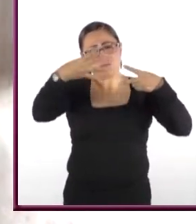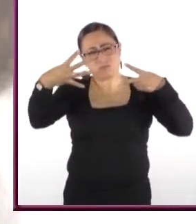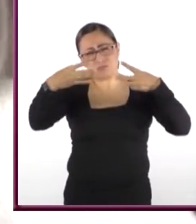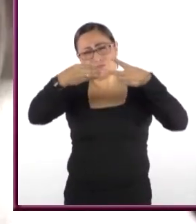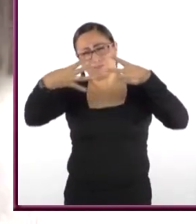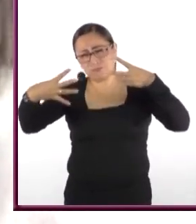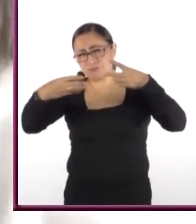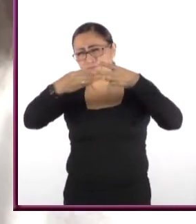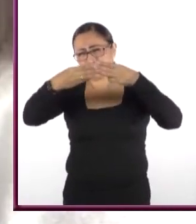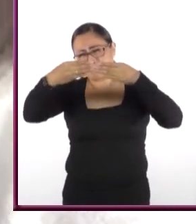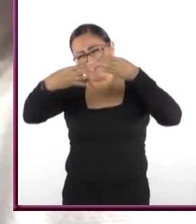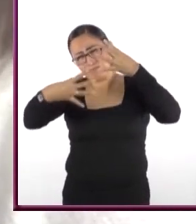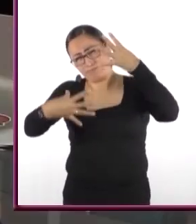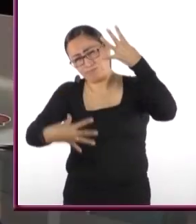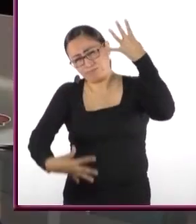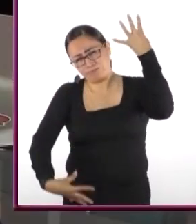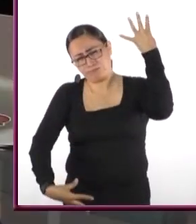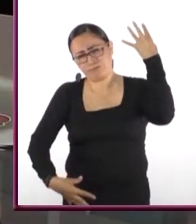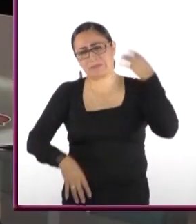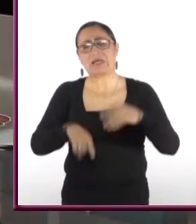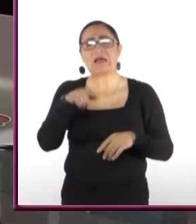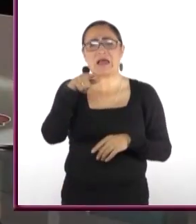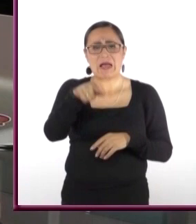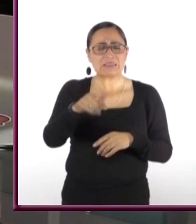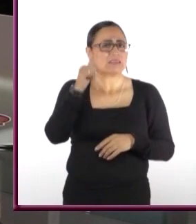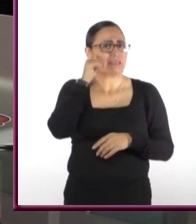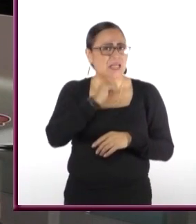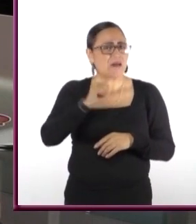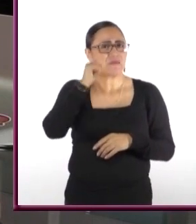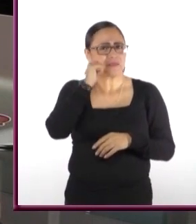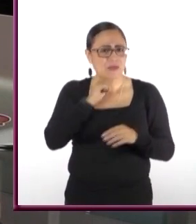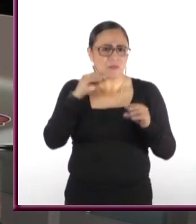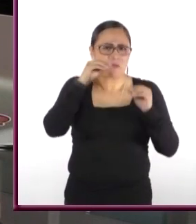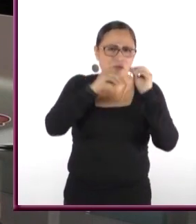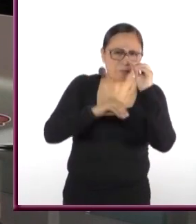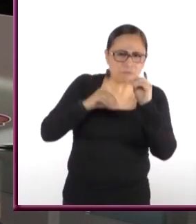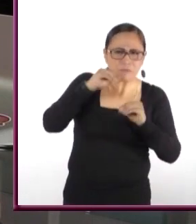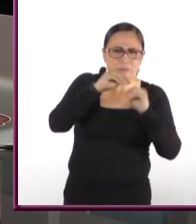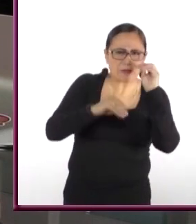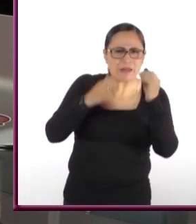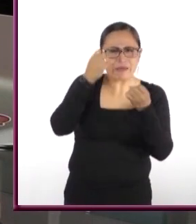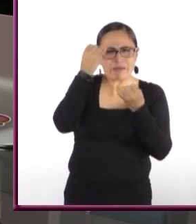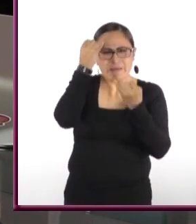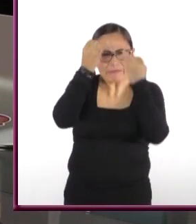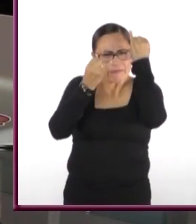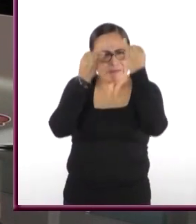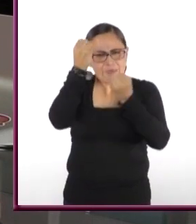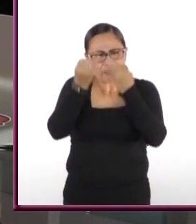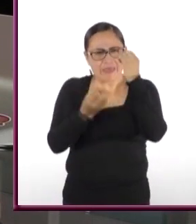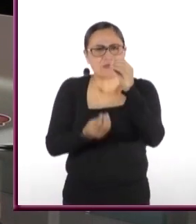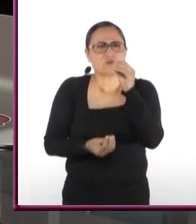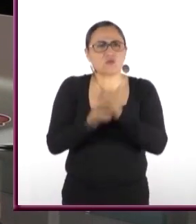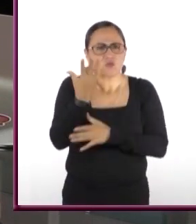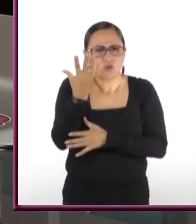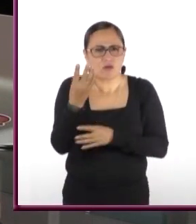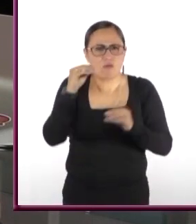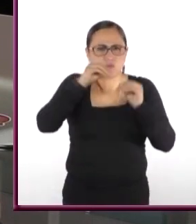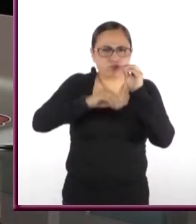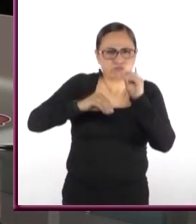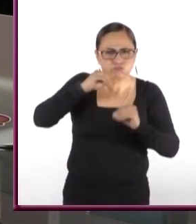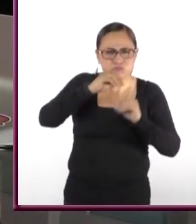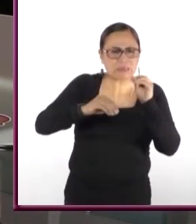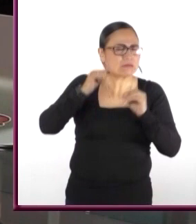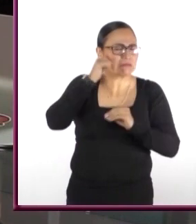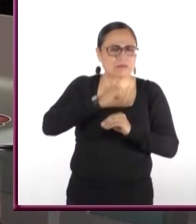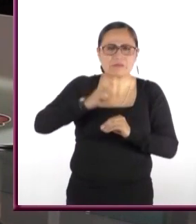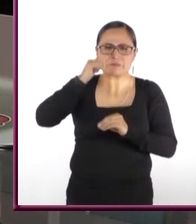universo enorme, ¿sí? Y es un universo que se sigue construyendo, que todos los días salen ideas nuevas, se construyen cosas nuevas entre